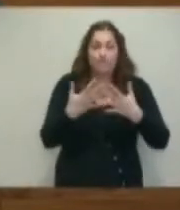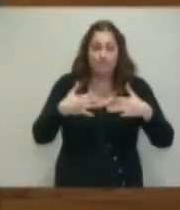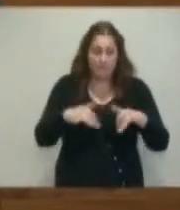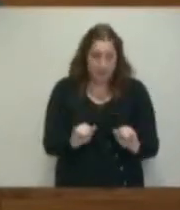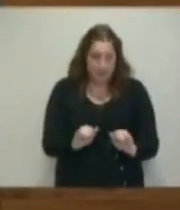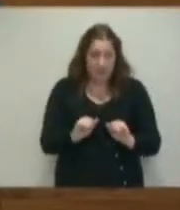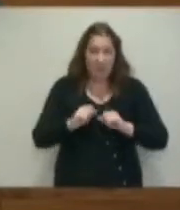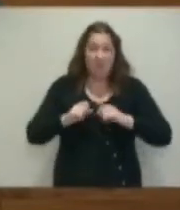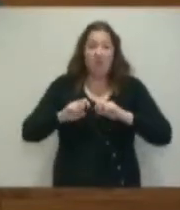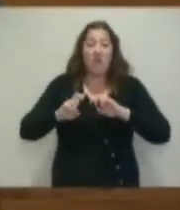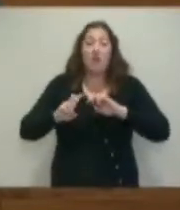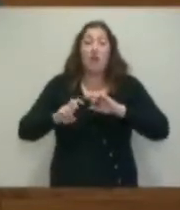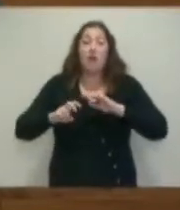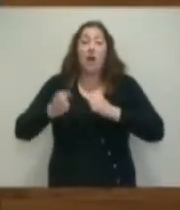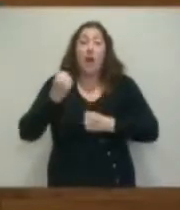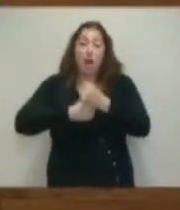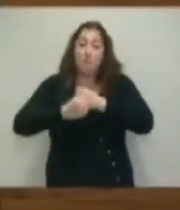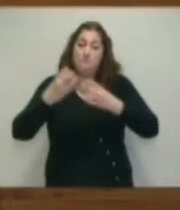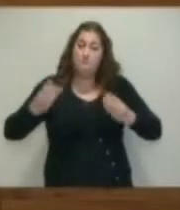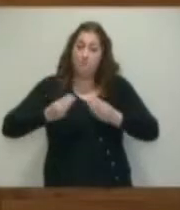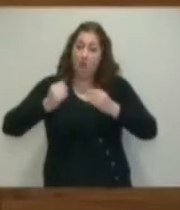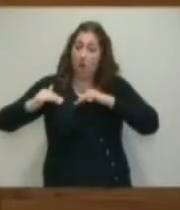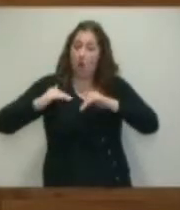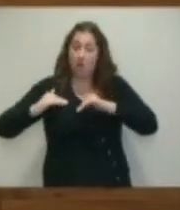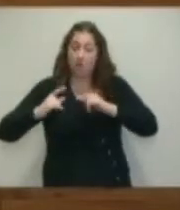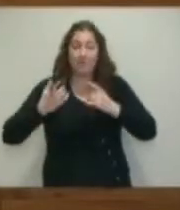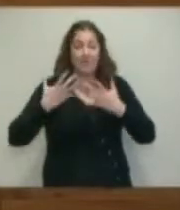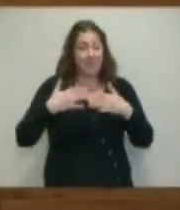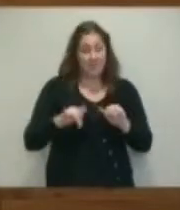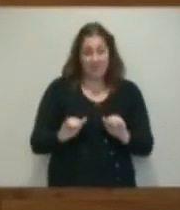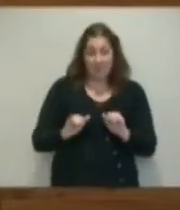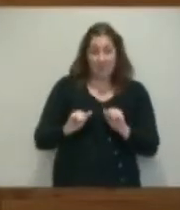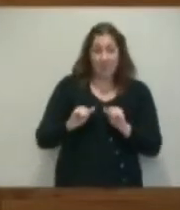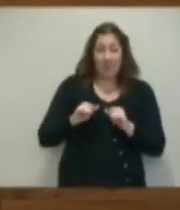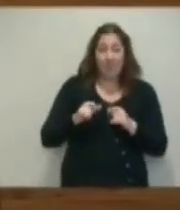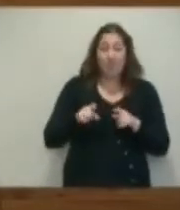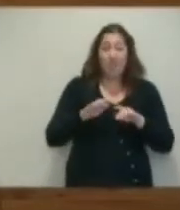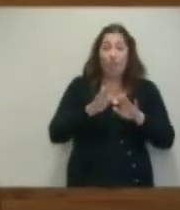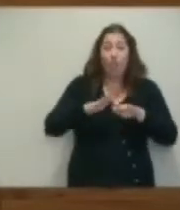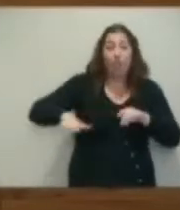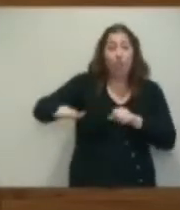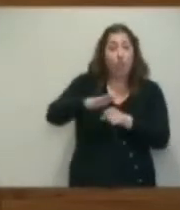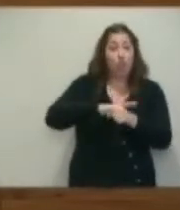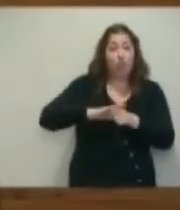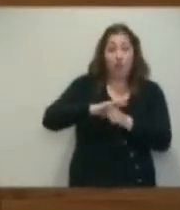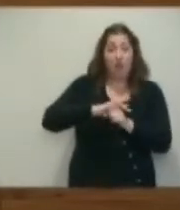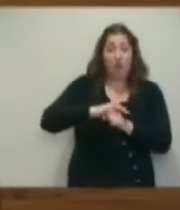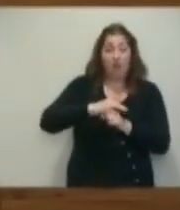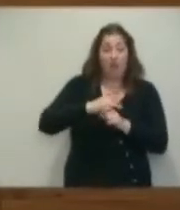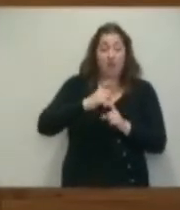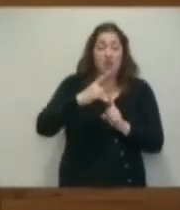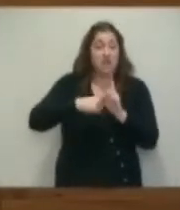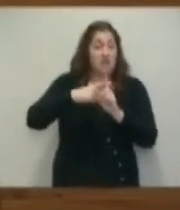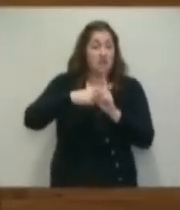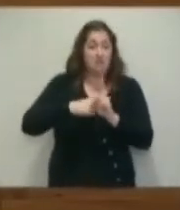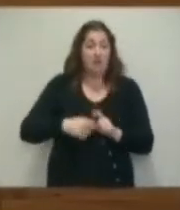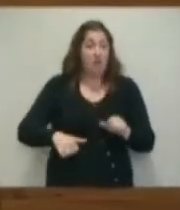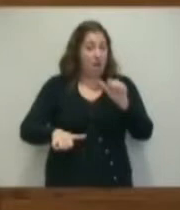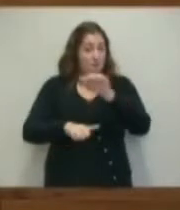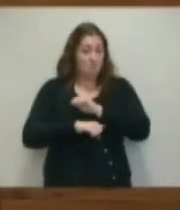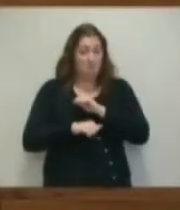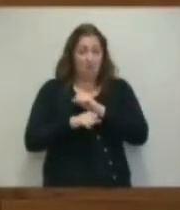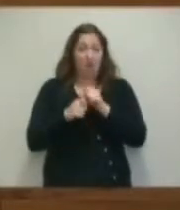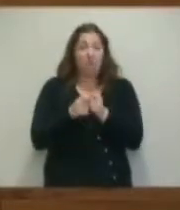reactivación económica. Las cuencas mineras siguen soportando hoy niveles de desempleo similares, incluso superiores, a las de los años más duros